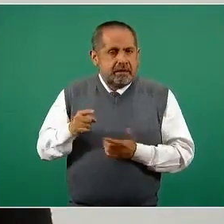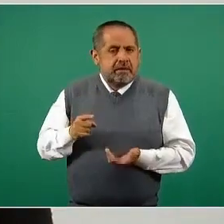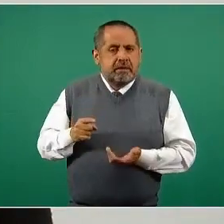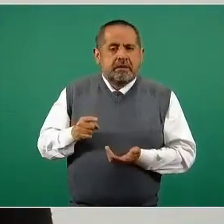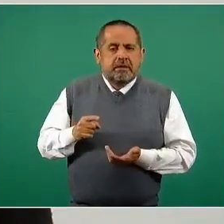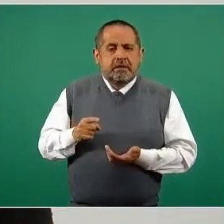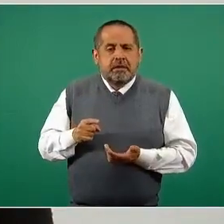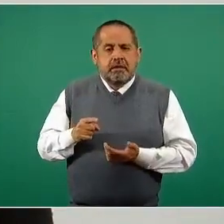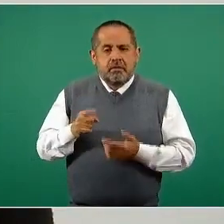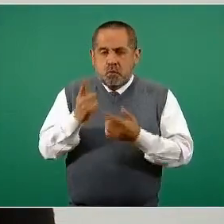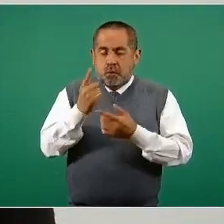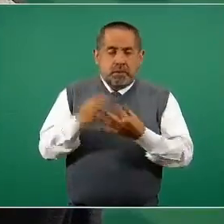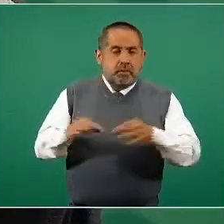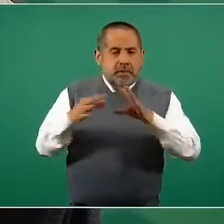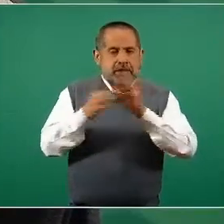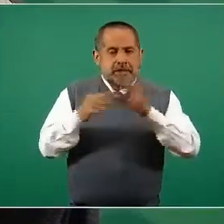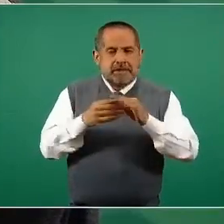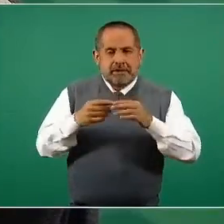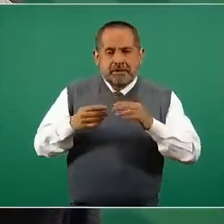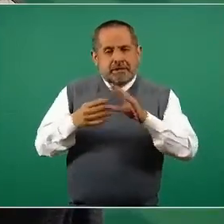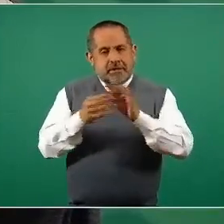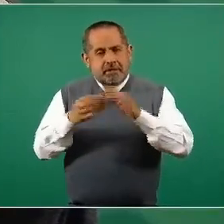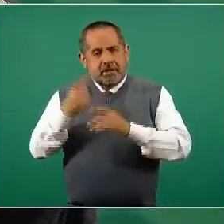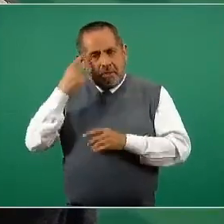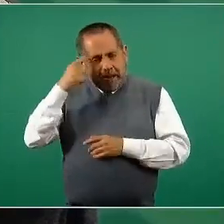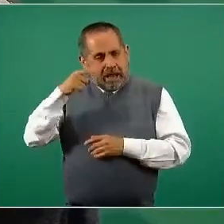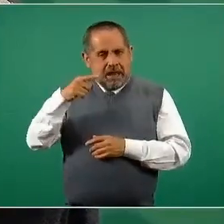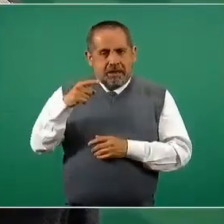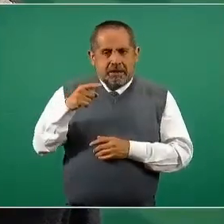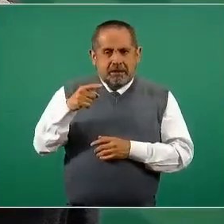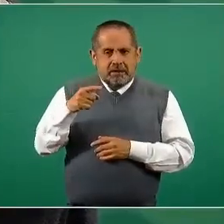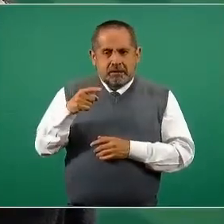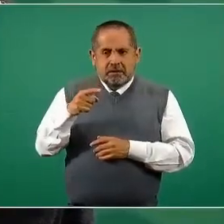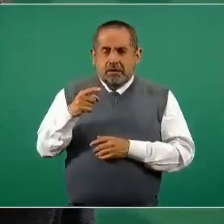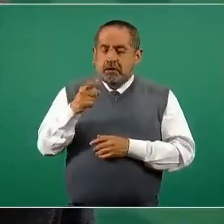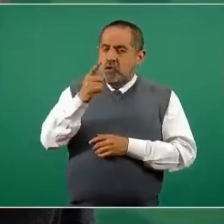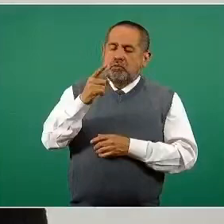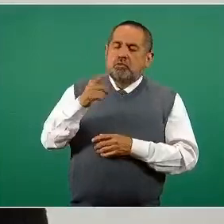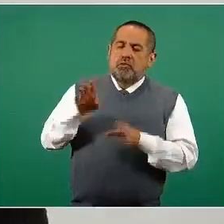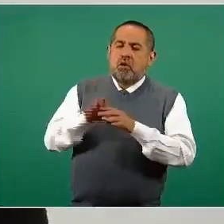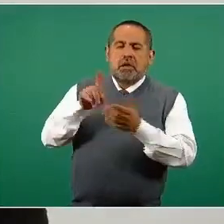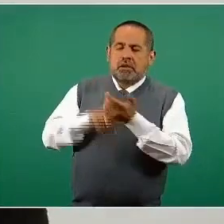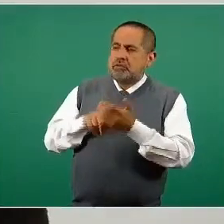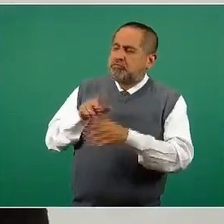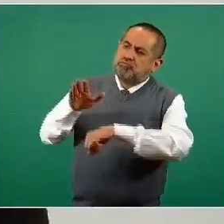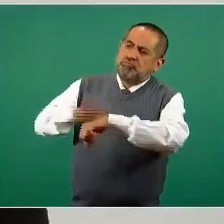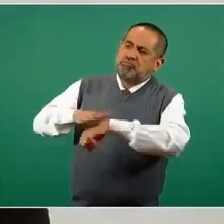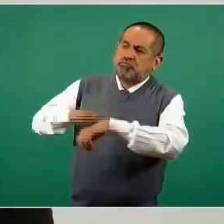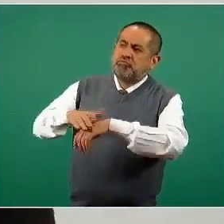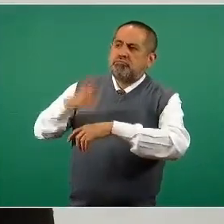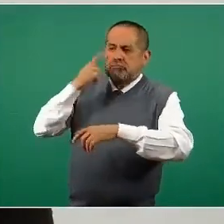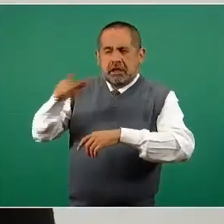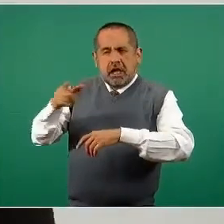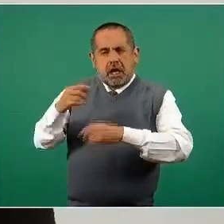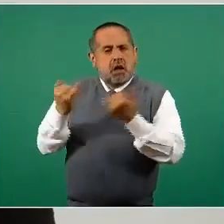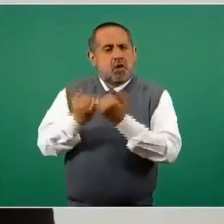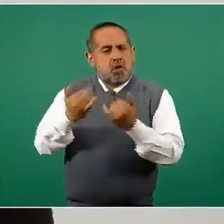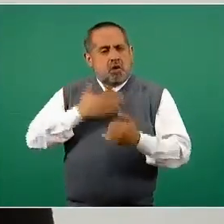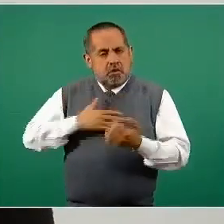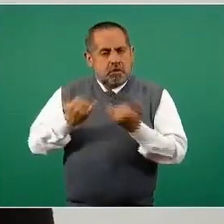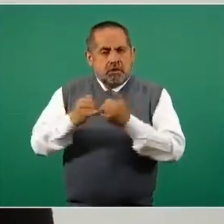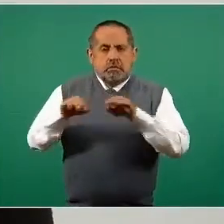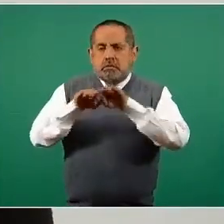importante contribuyendo al posicionamiento que tiene que ver con el asunto de que